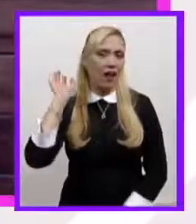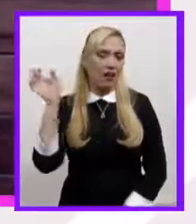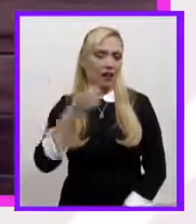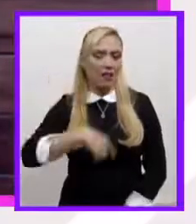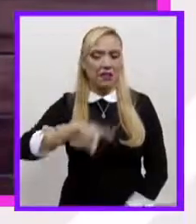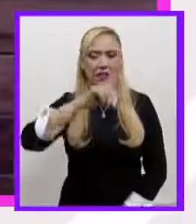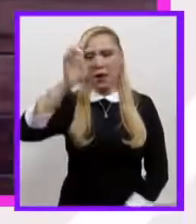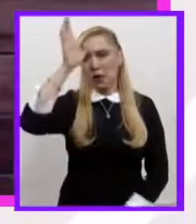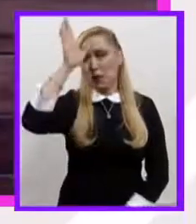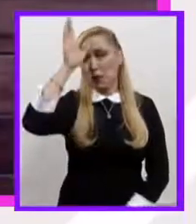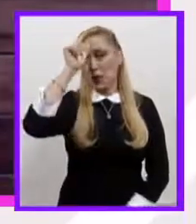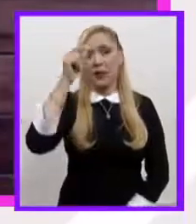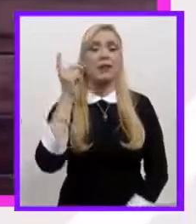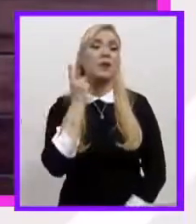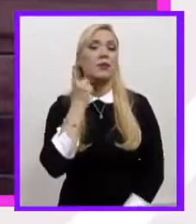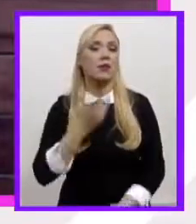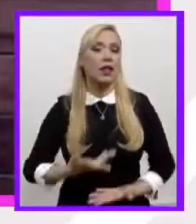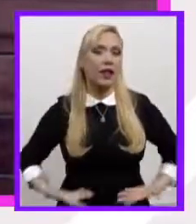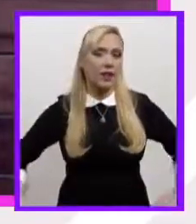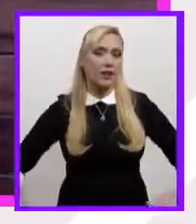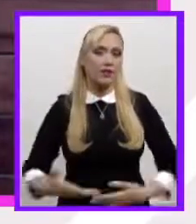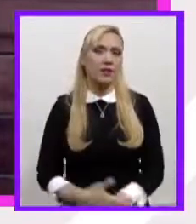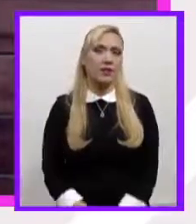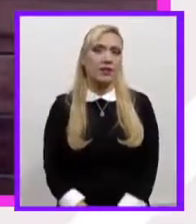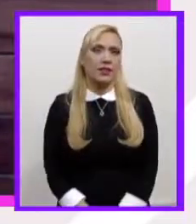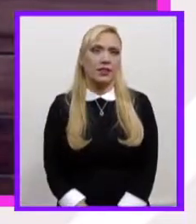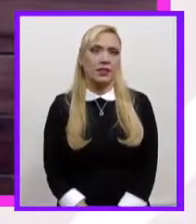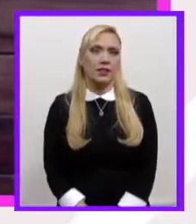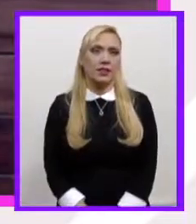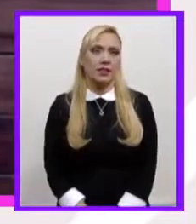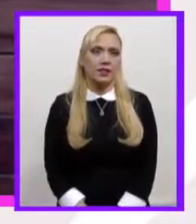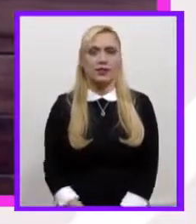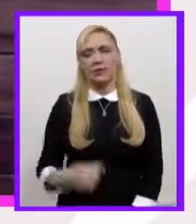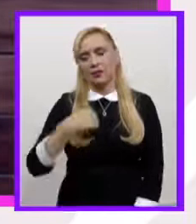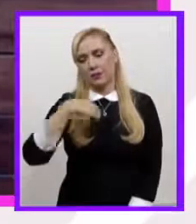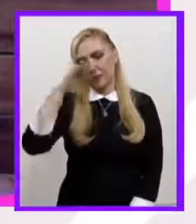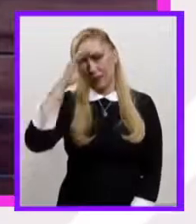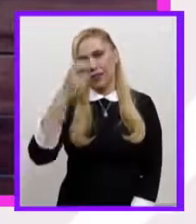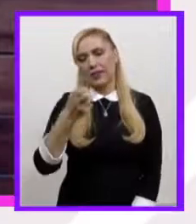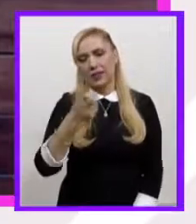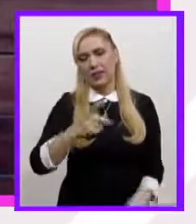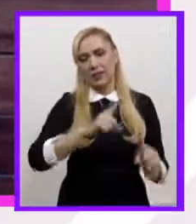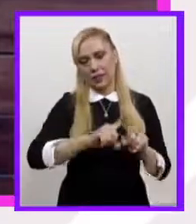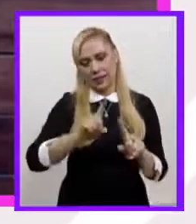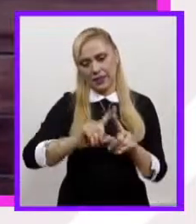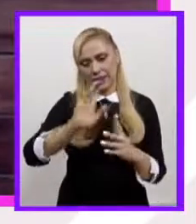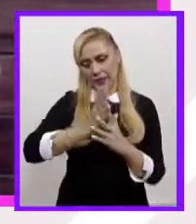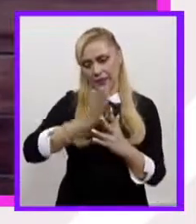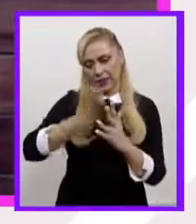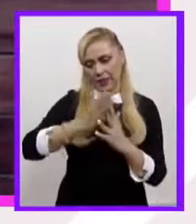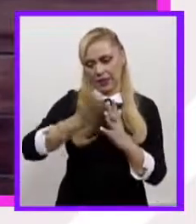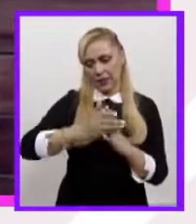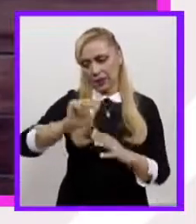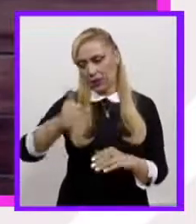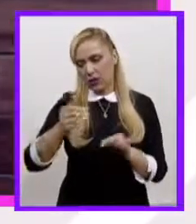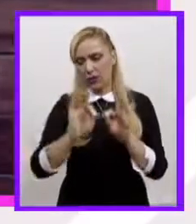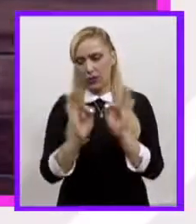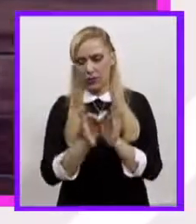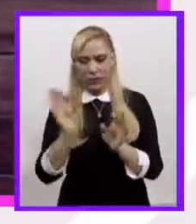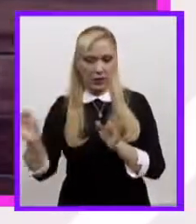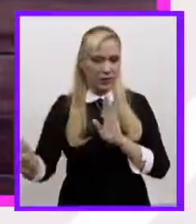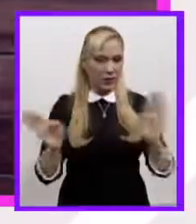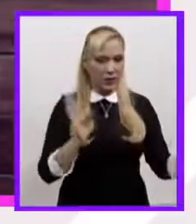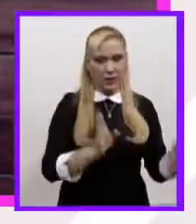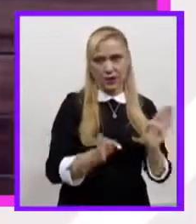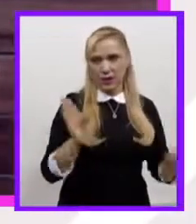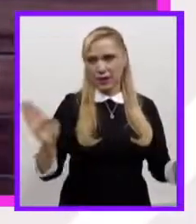consenso parlamentario, me atrevo a decir, ¿no? Entonces, creo que esto de diversificar la mirada y buscar otra serie de